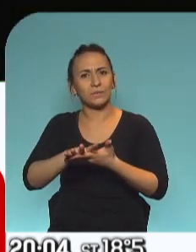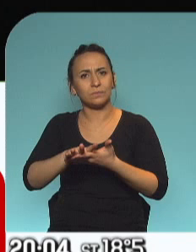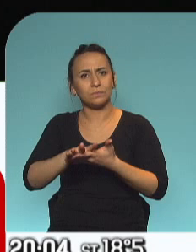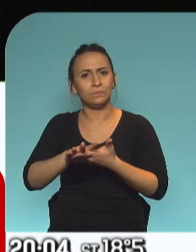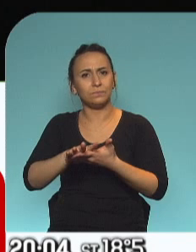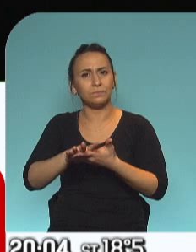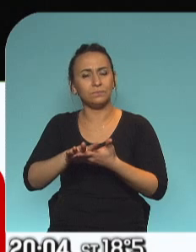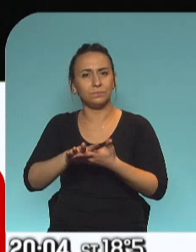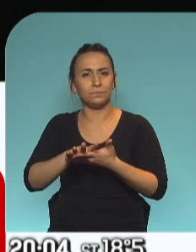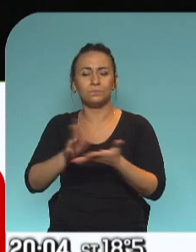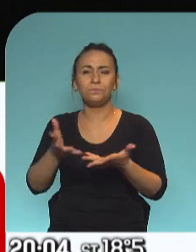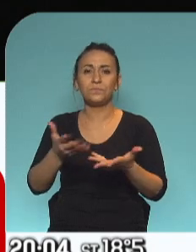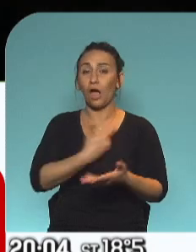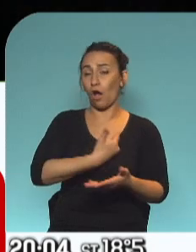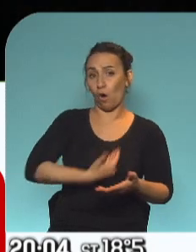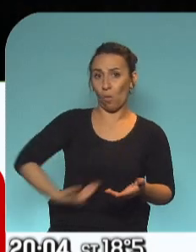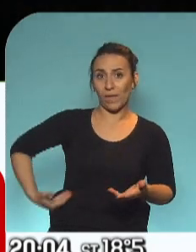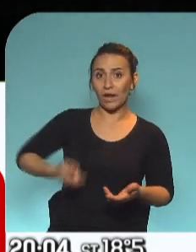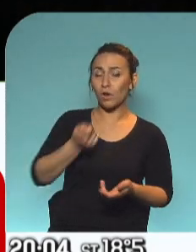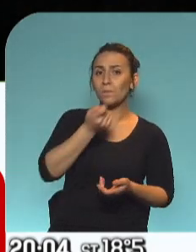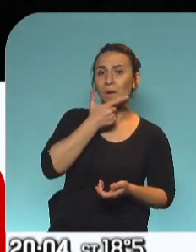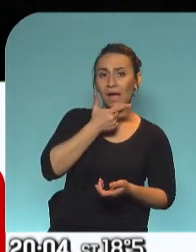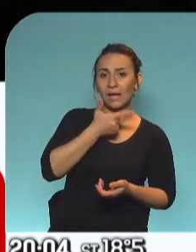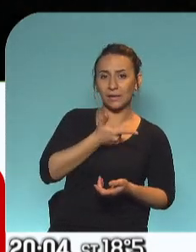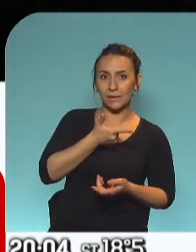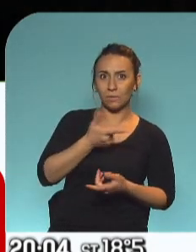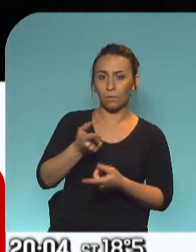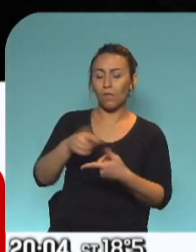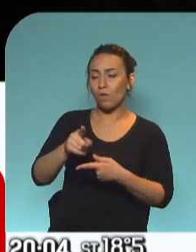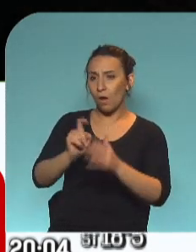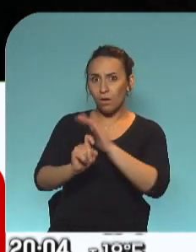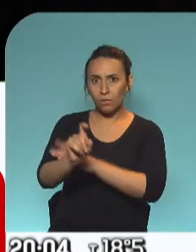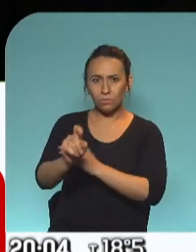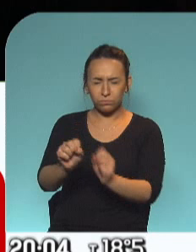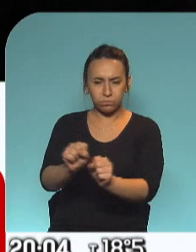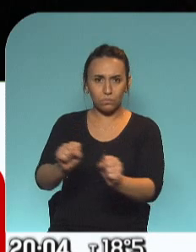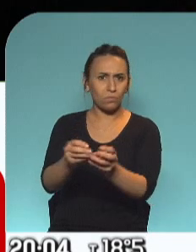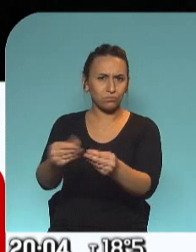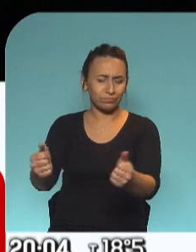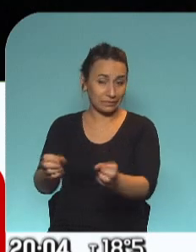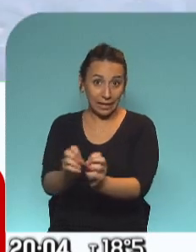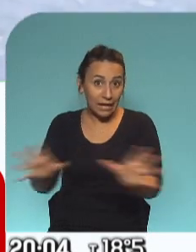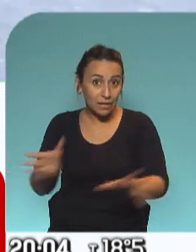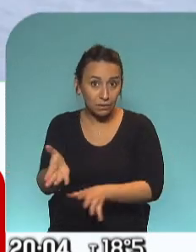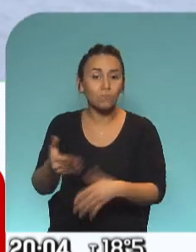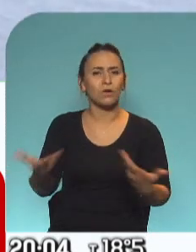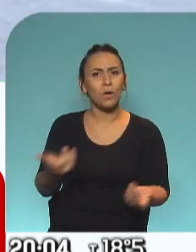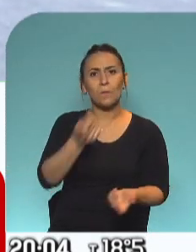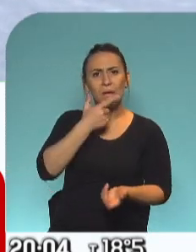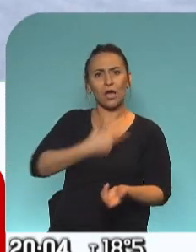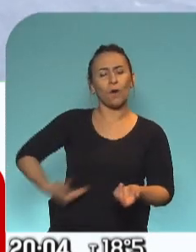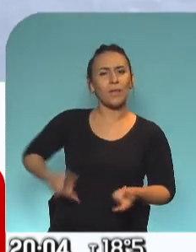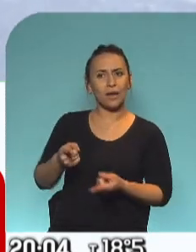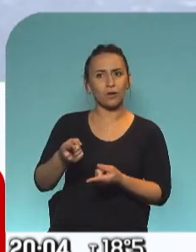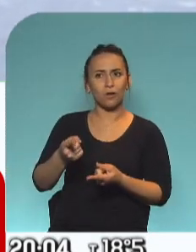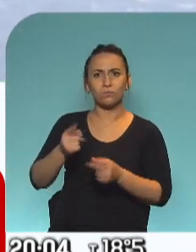querés, primero el gobierno de Mauricio Macri frente a esta tragedia y cómo después fue la relación de los funcionarios de Macri